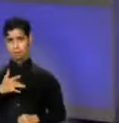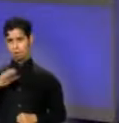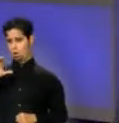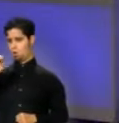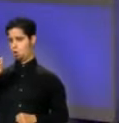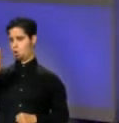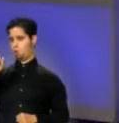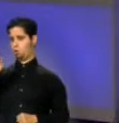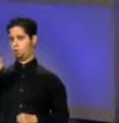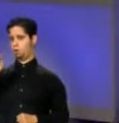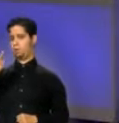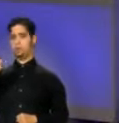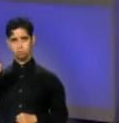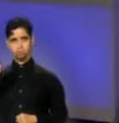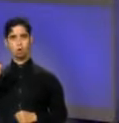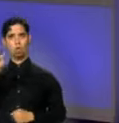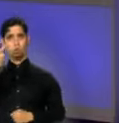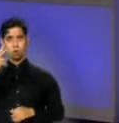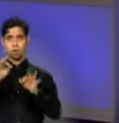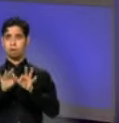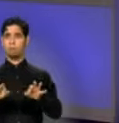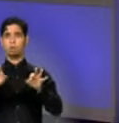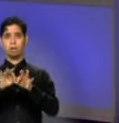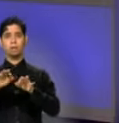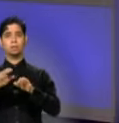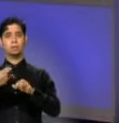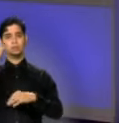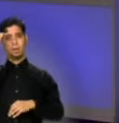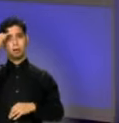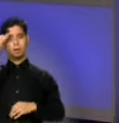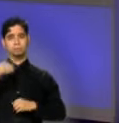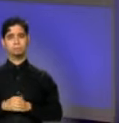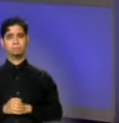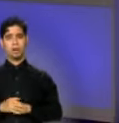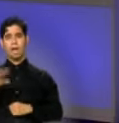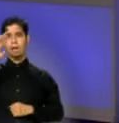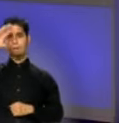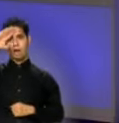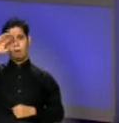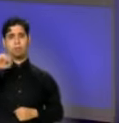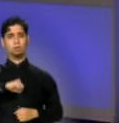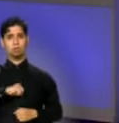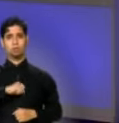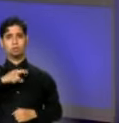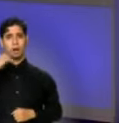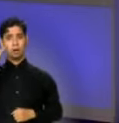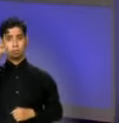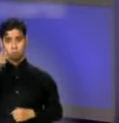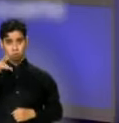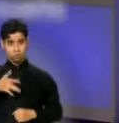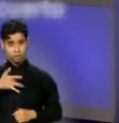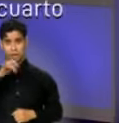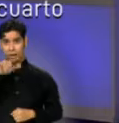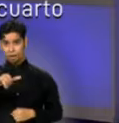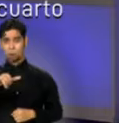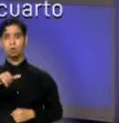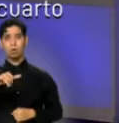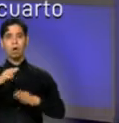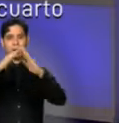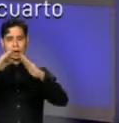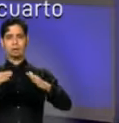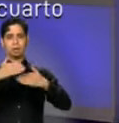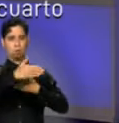El coronavirus son varios y debemos protegernos todos. Fiebre, tos seca, si ese es tu caso, aíslate en